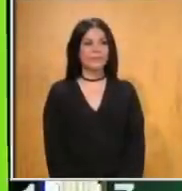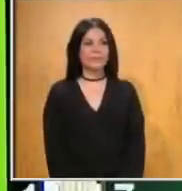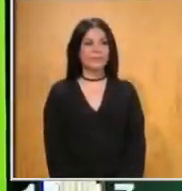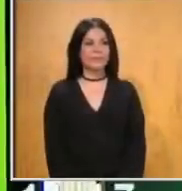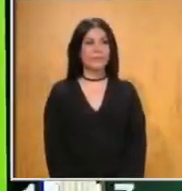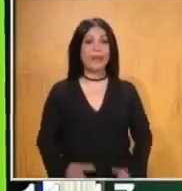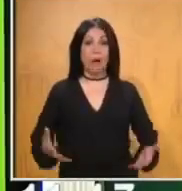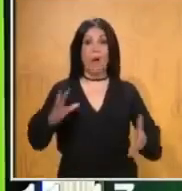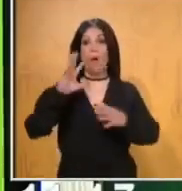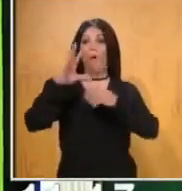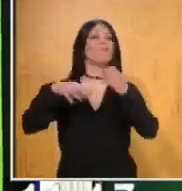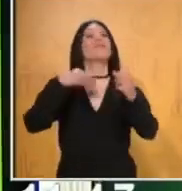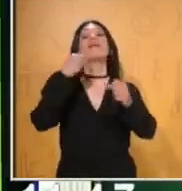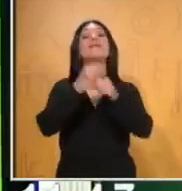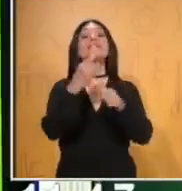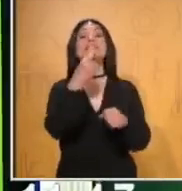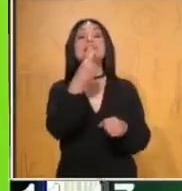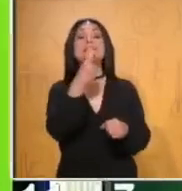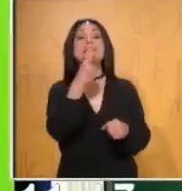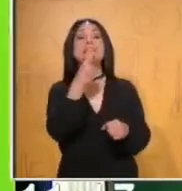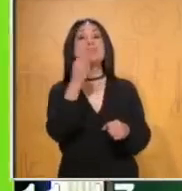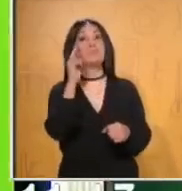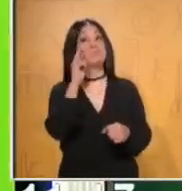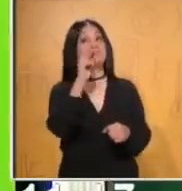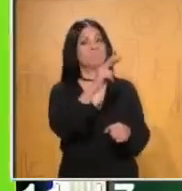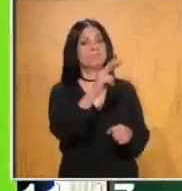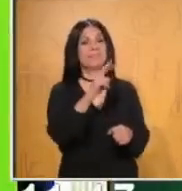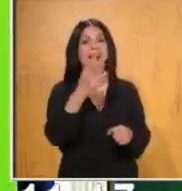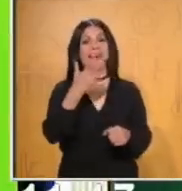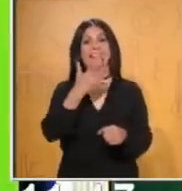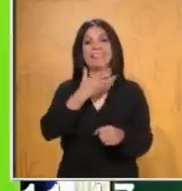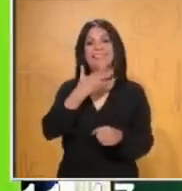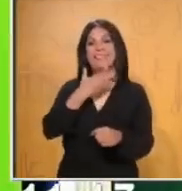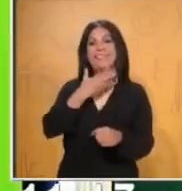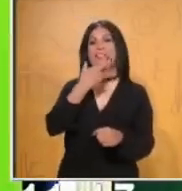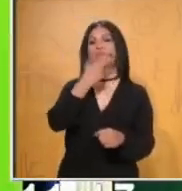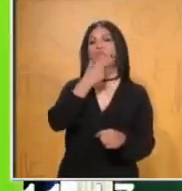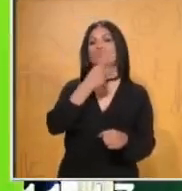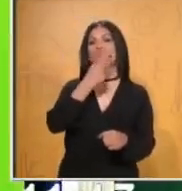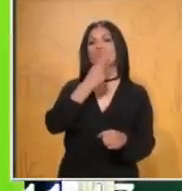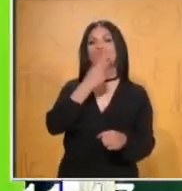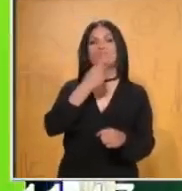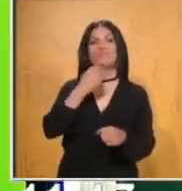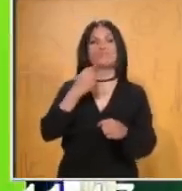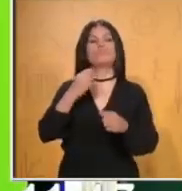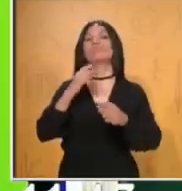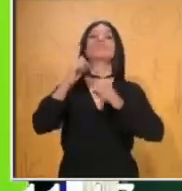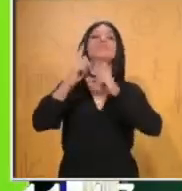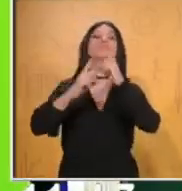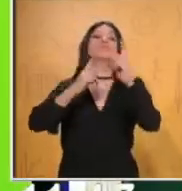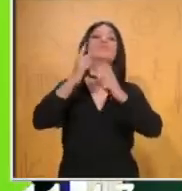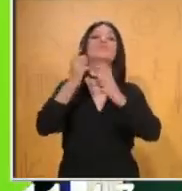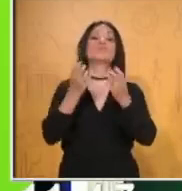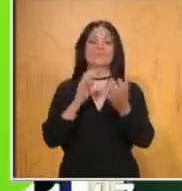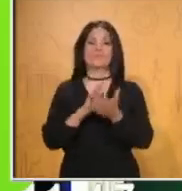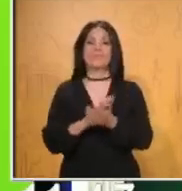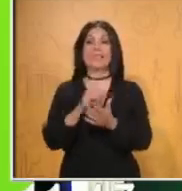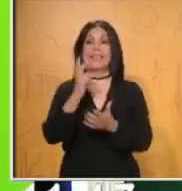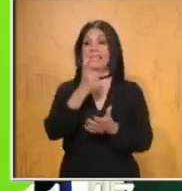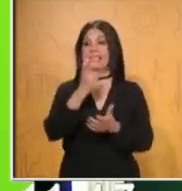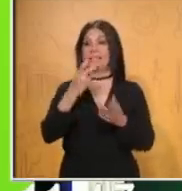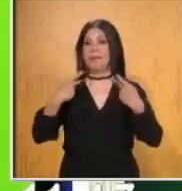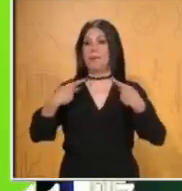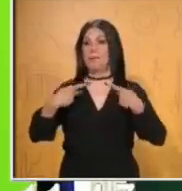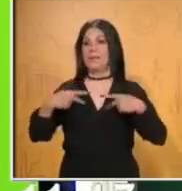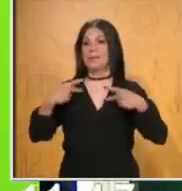Ya estamos de regreso, niños, y como te había comentado, teníamos una pequeña sorpresita. Ahora nos están acompañando dos personas muy importantes,